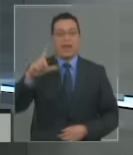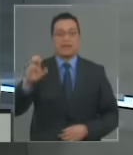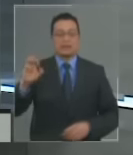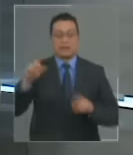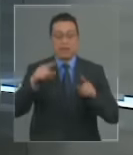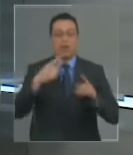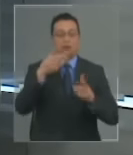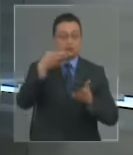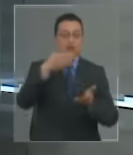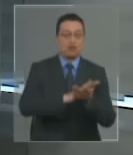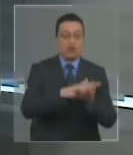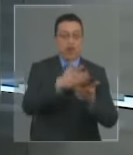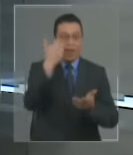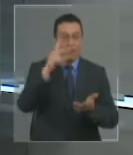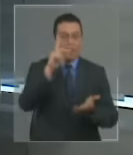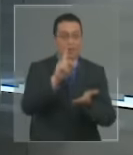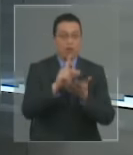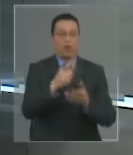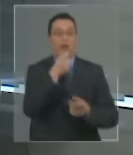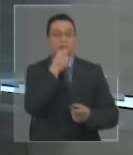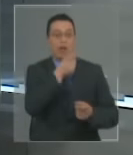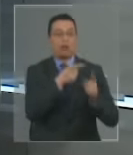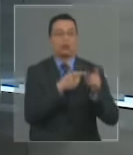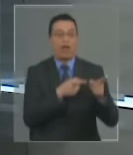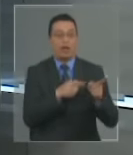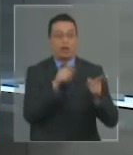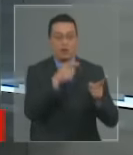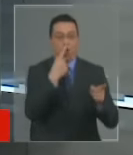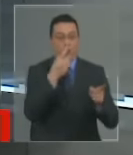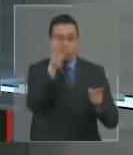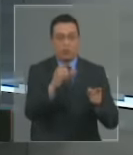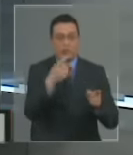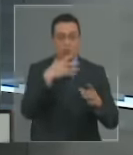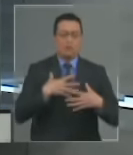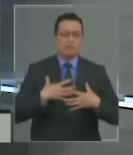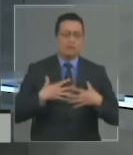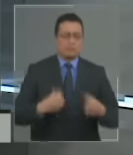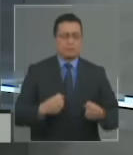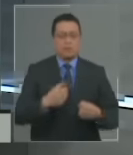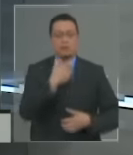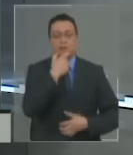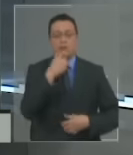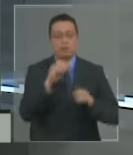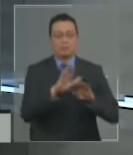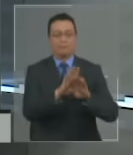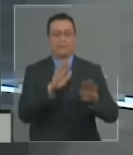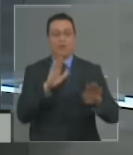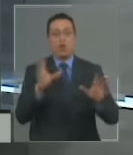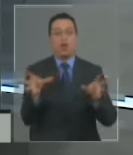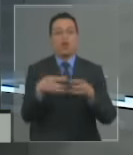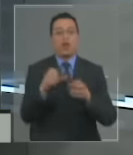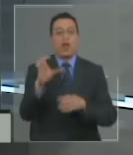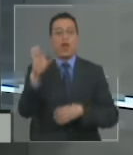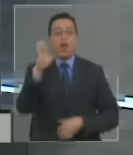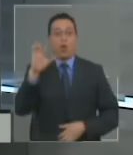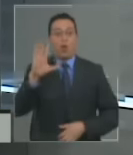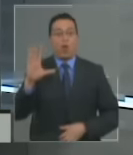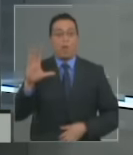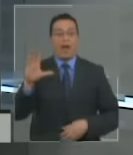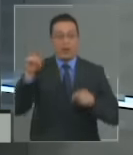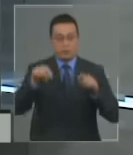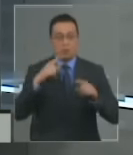de la diputada laborista Jo Cox, al juez. Fanático de un Reino Unido lejos de la Unión Europea, atacó una defensora